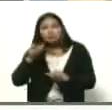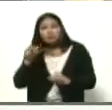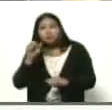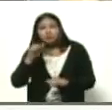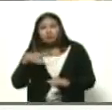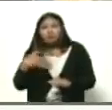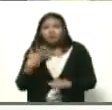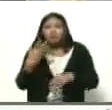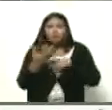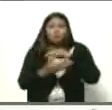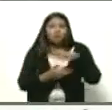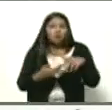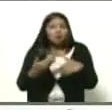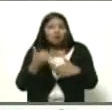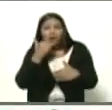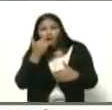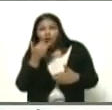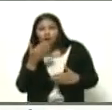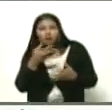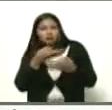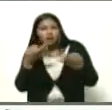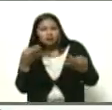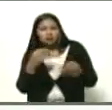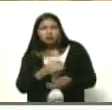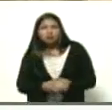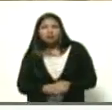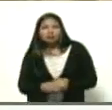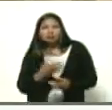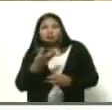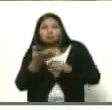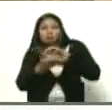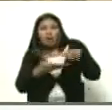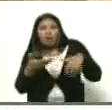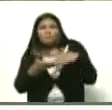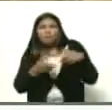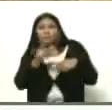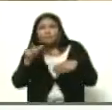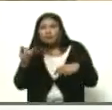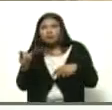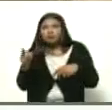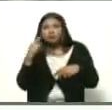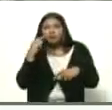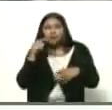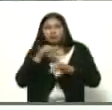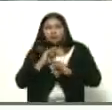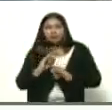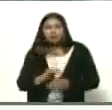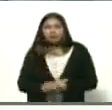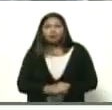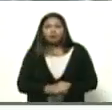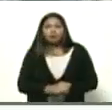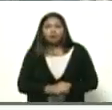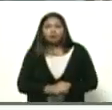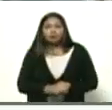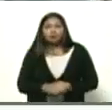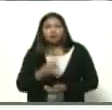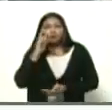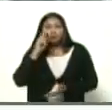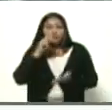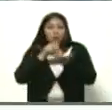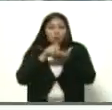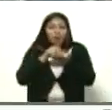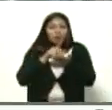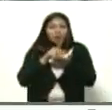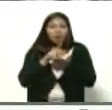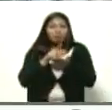haber algo extraordinario. Nuestra gente sí, porque ya estaba postada aquí. Cuando yo llego acá arriba, serían